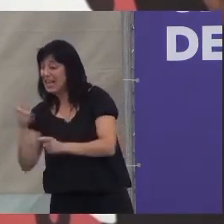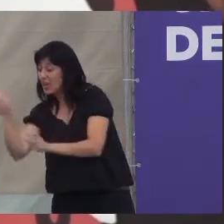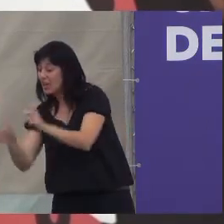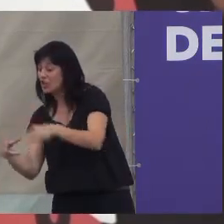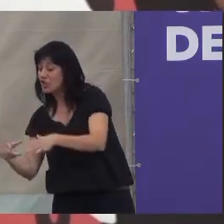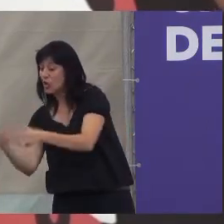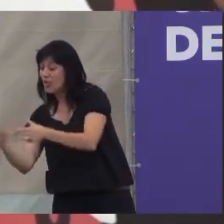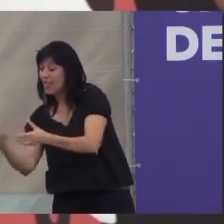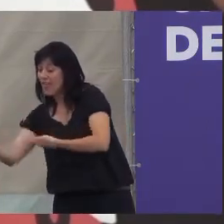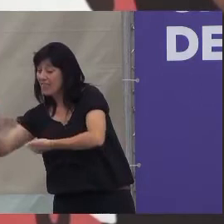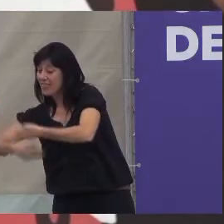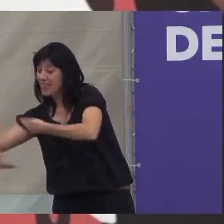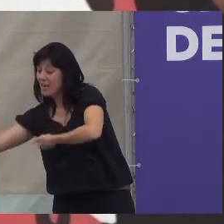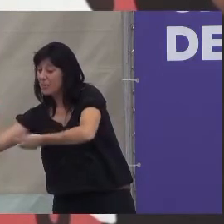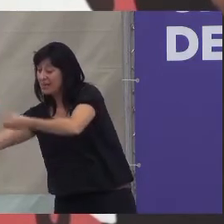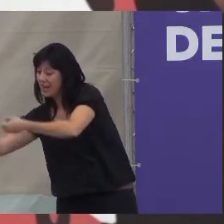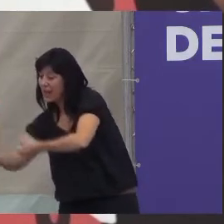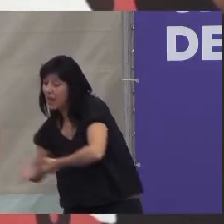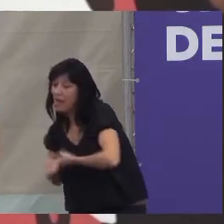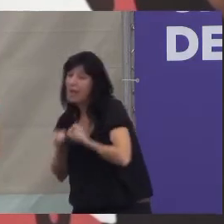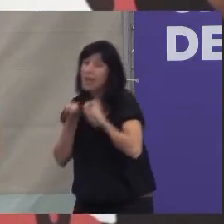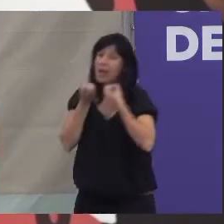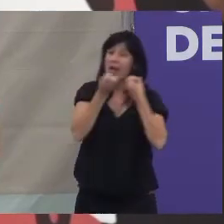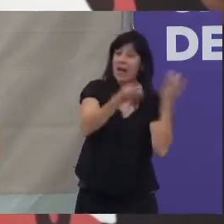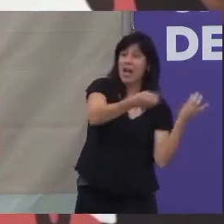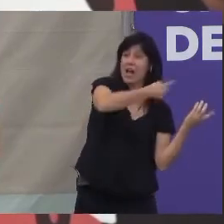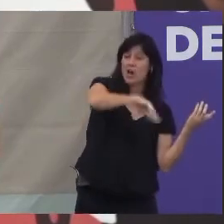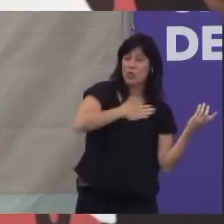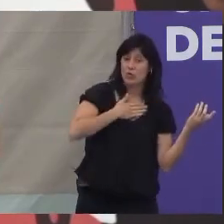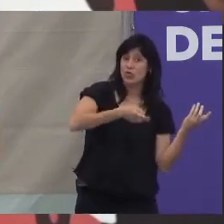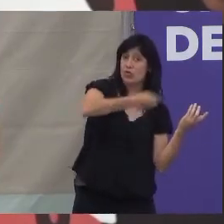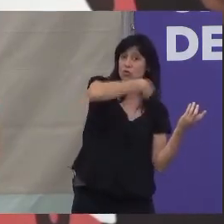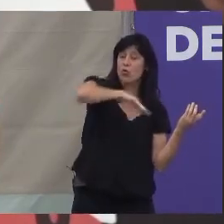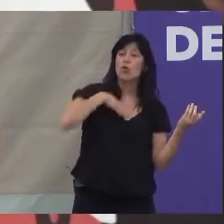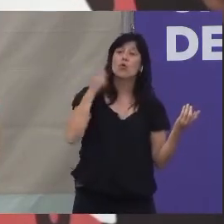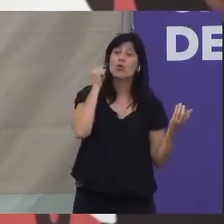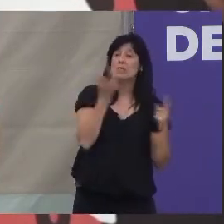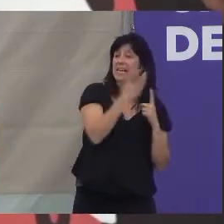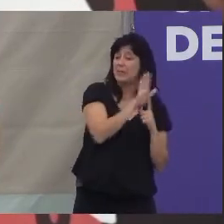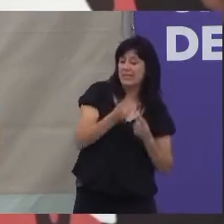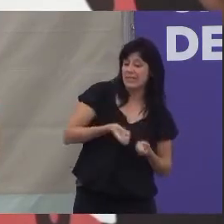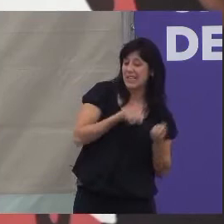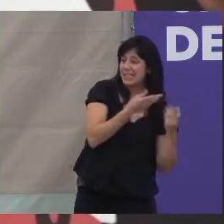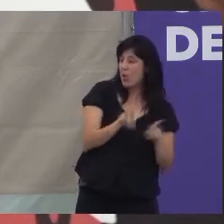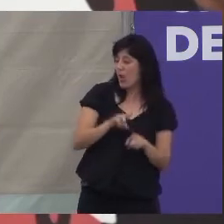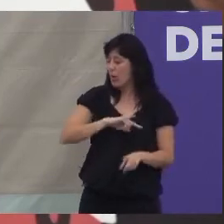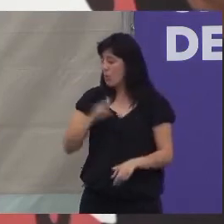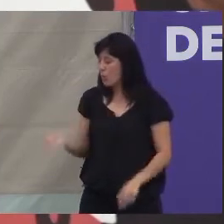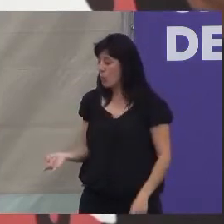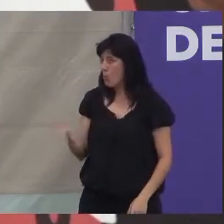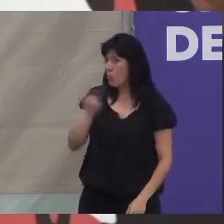la sociedad a nuestras y nuestros representantes, para que estas demandas se